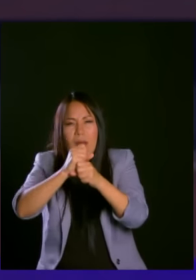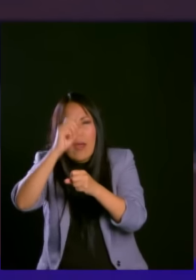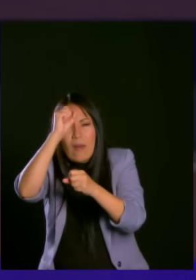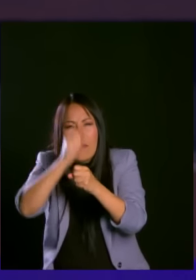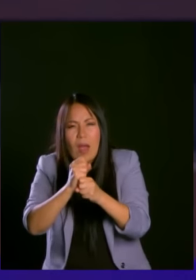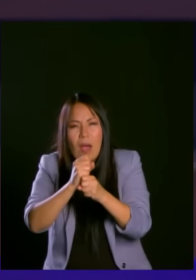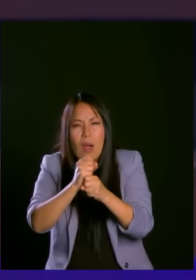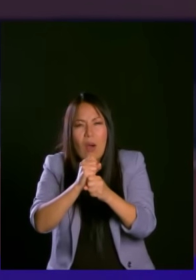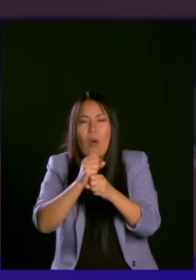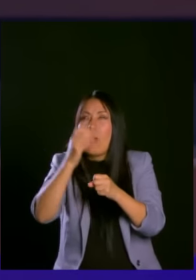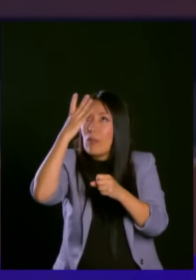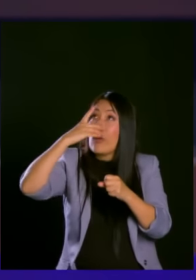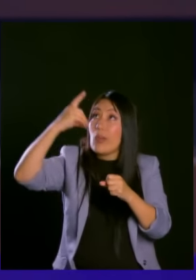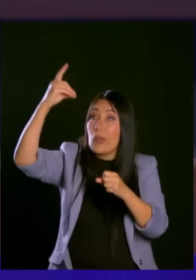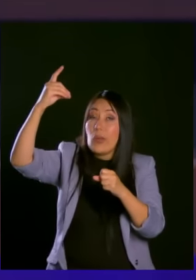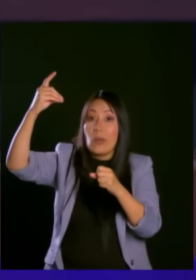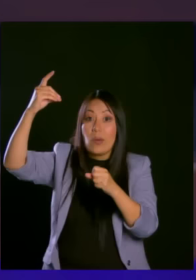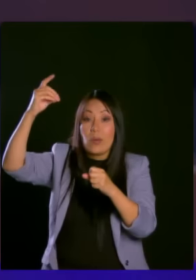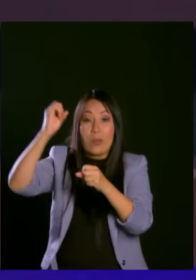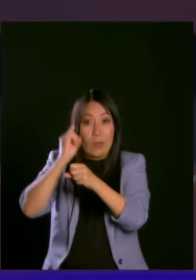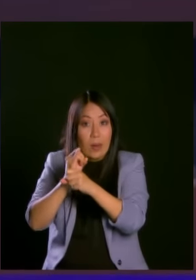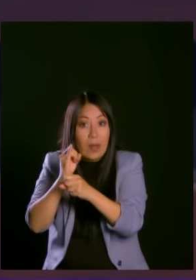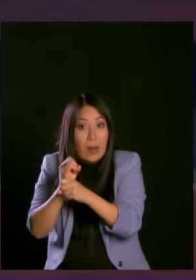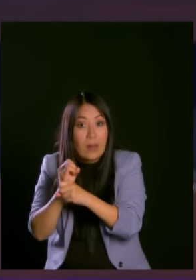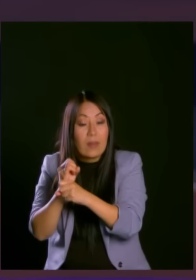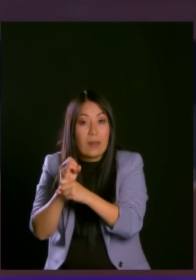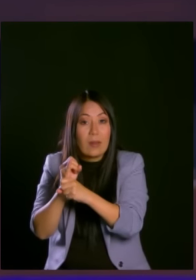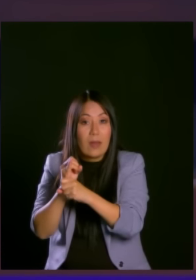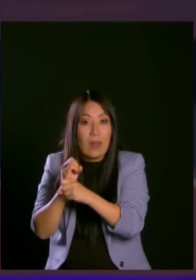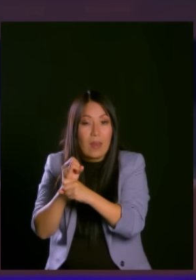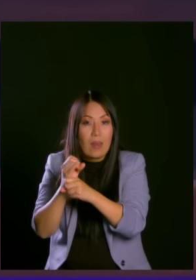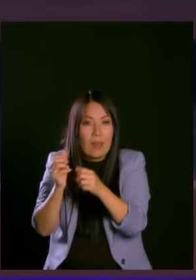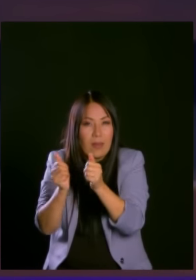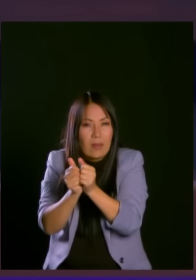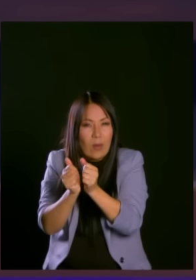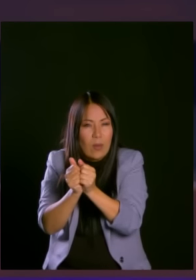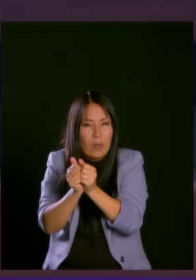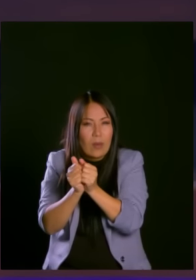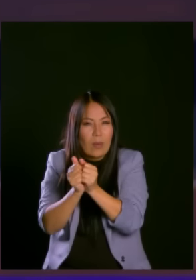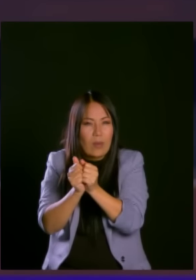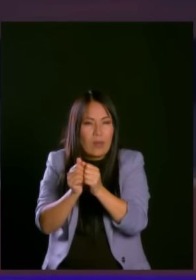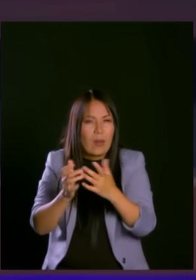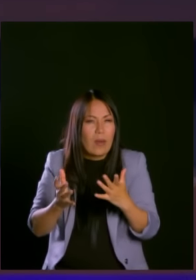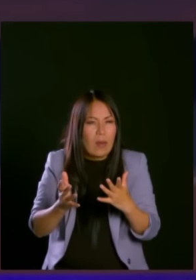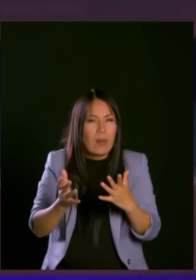su reino, con su iglesia. ¿Ah?